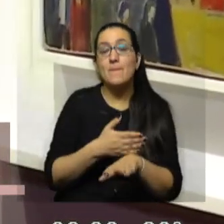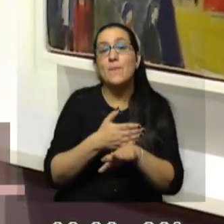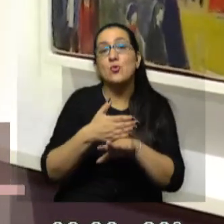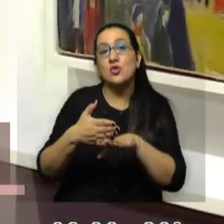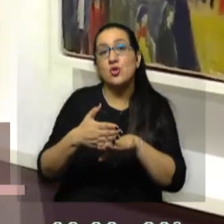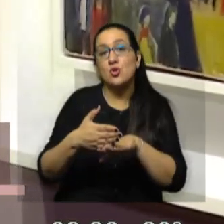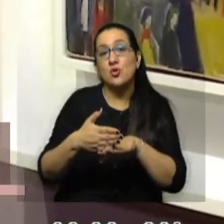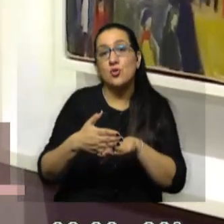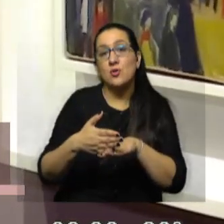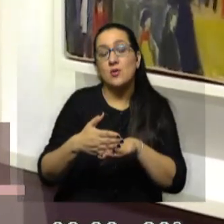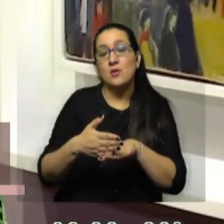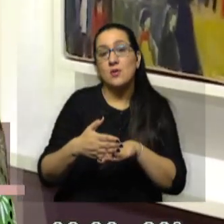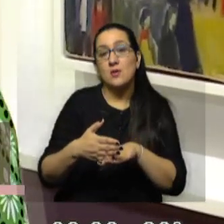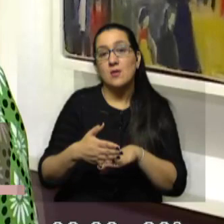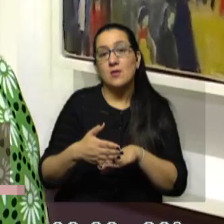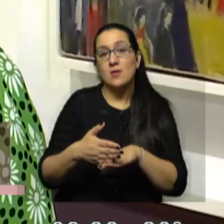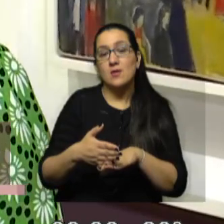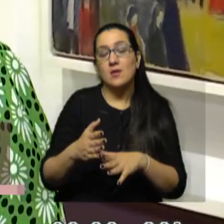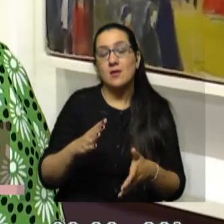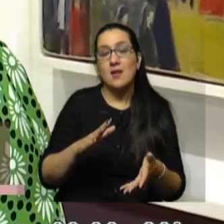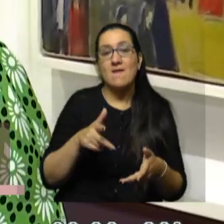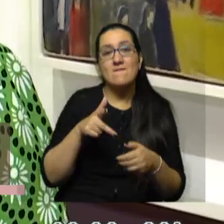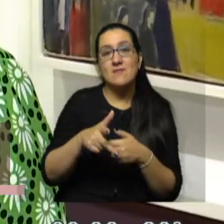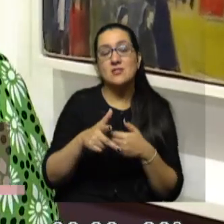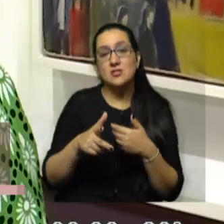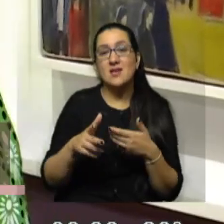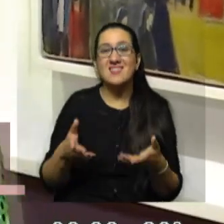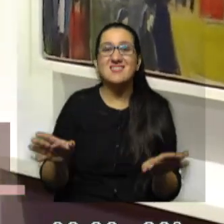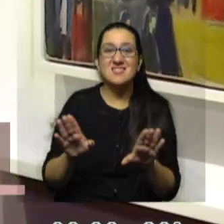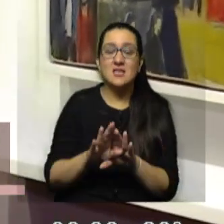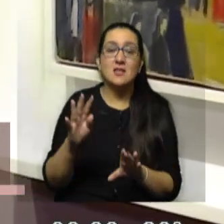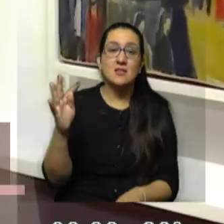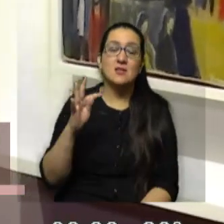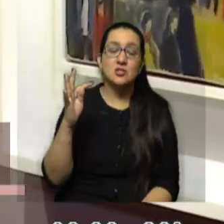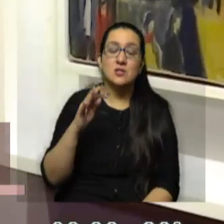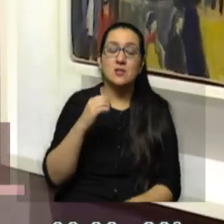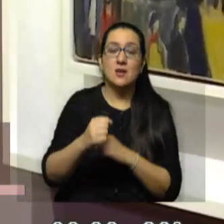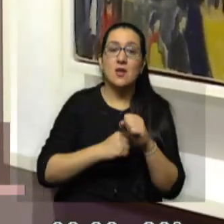posterior a lo que se considera más o la fecha aproximada del cierre del taller, que es en el año